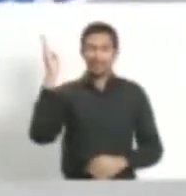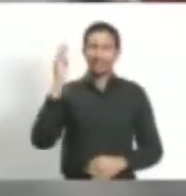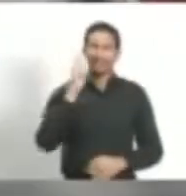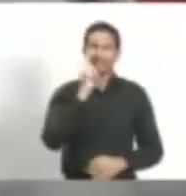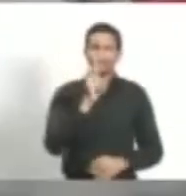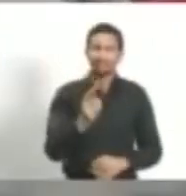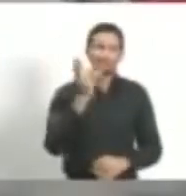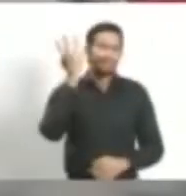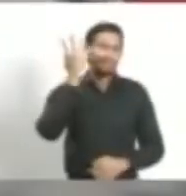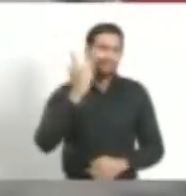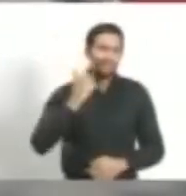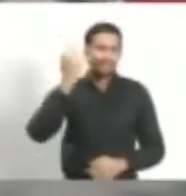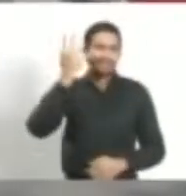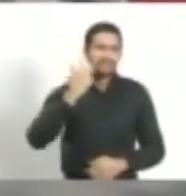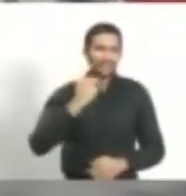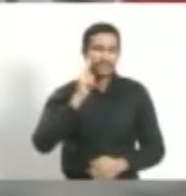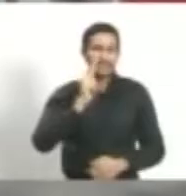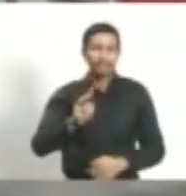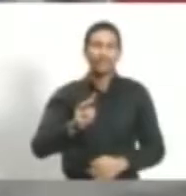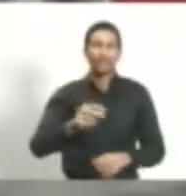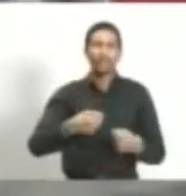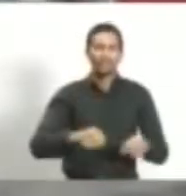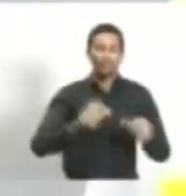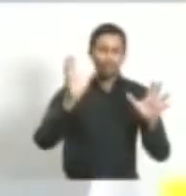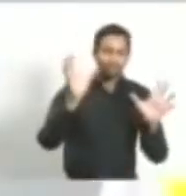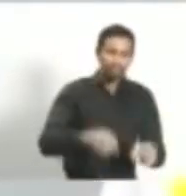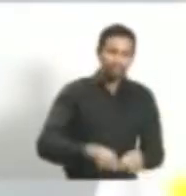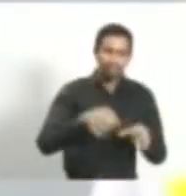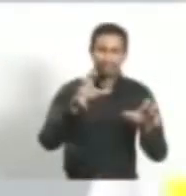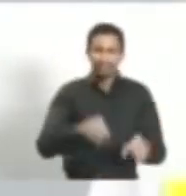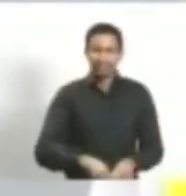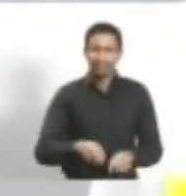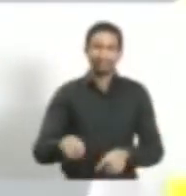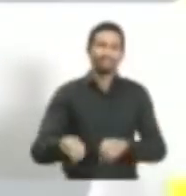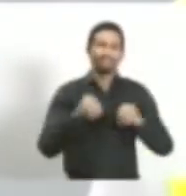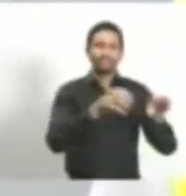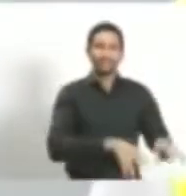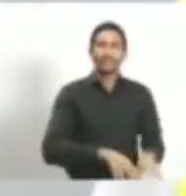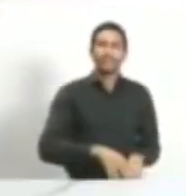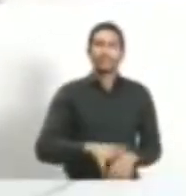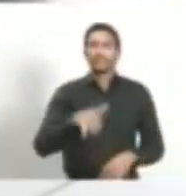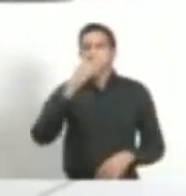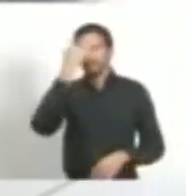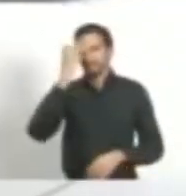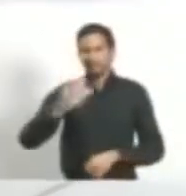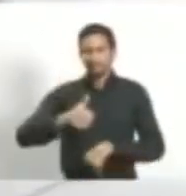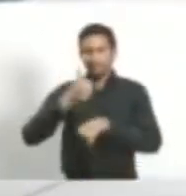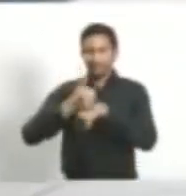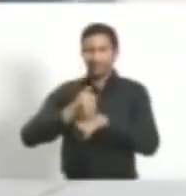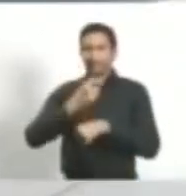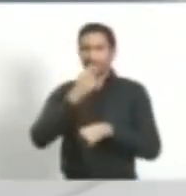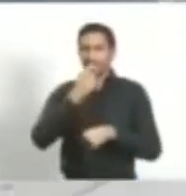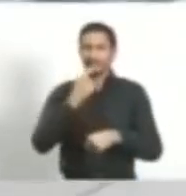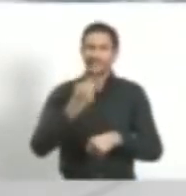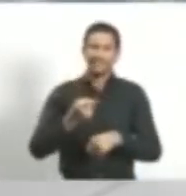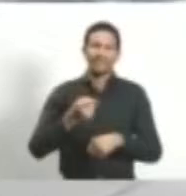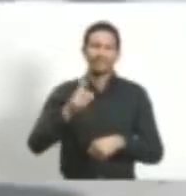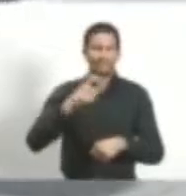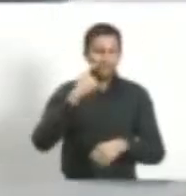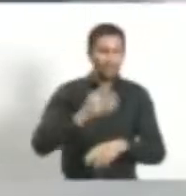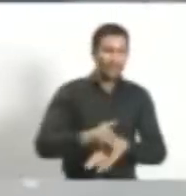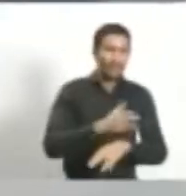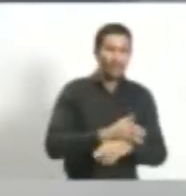inmovilizados cientos de motocicletas. Según el secretario de Movilidad, Fernando Isaza, esto se debe a un aumento de los operativos para vigilar